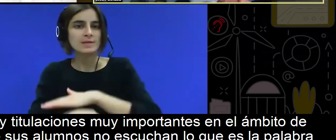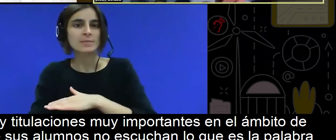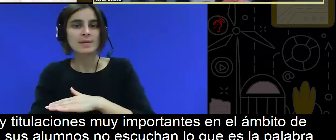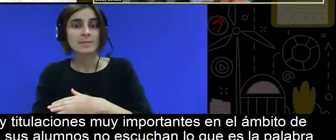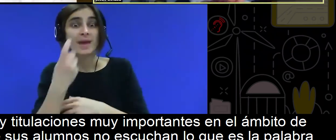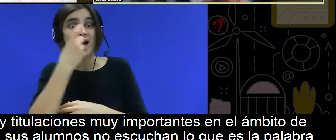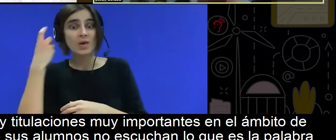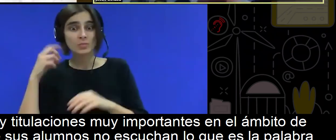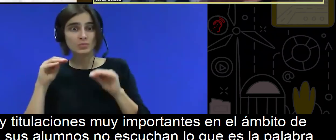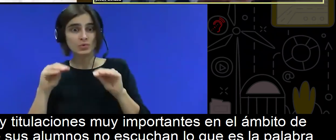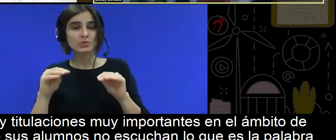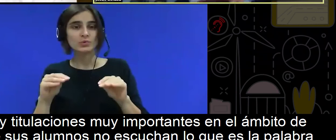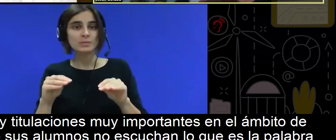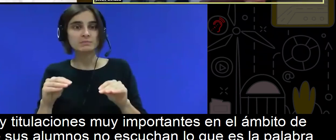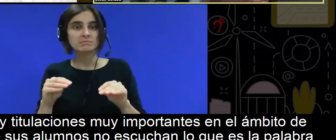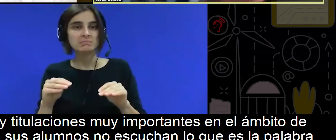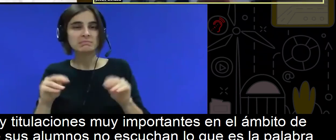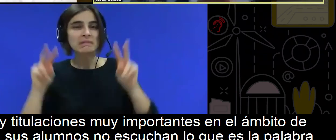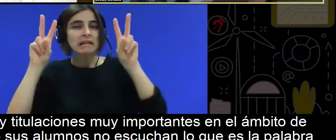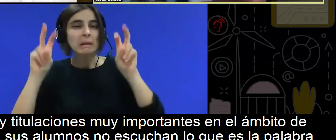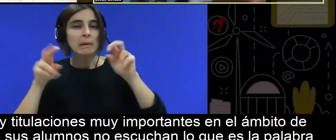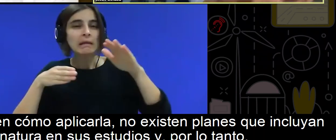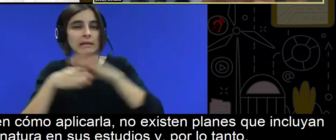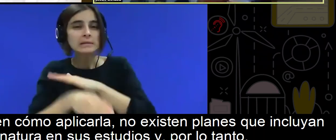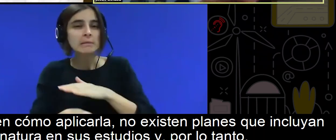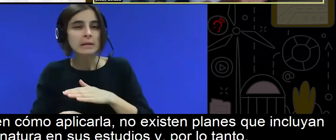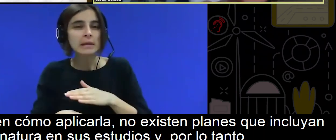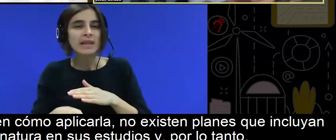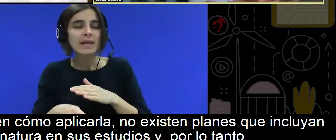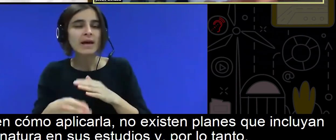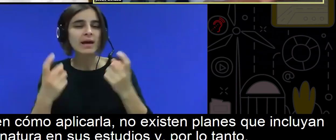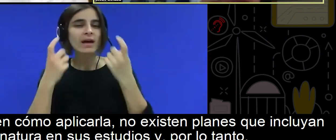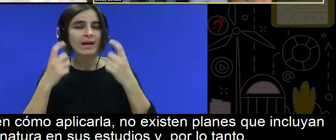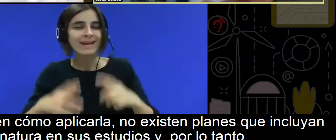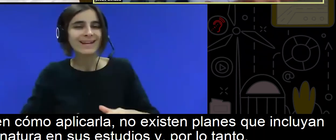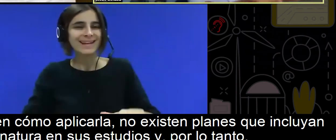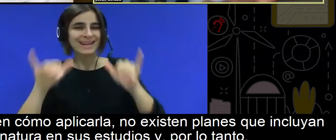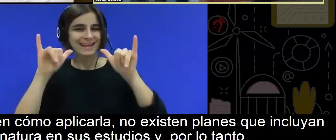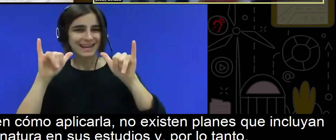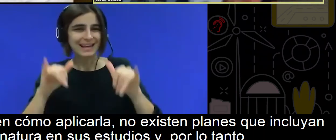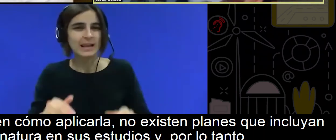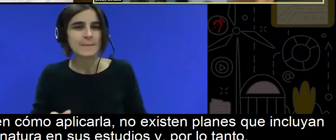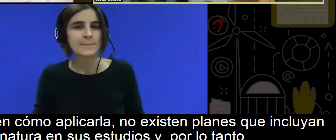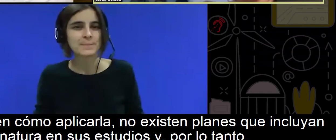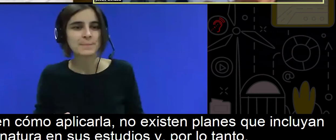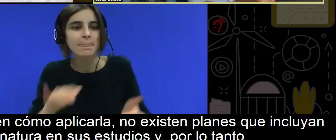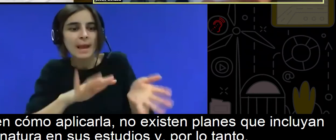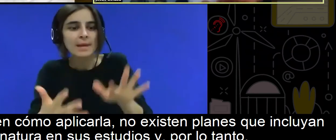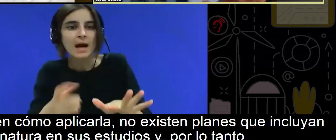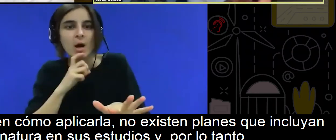alumnos no oyen, no escuchan lo que es la palabra accesibilidad, no saben cómo aplicarla, no